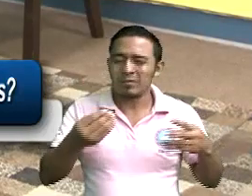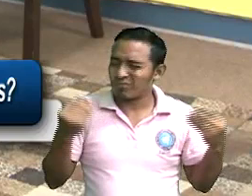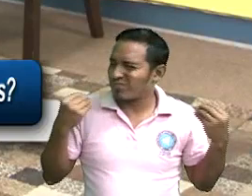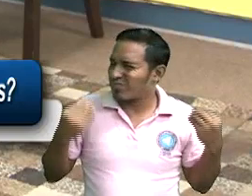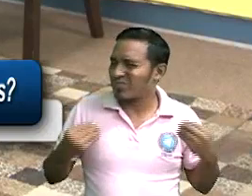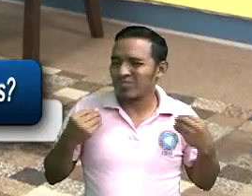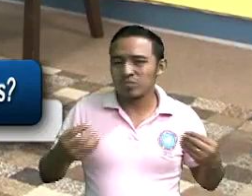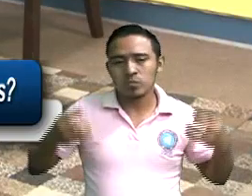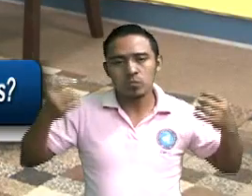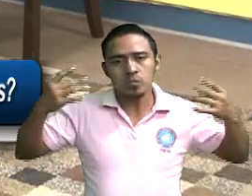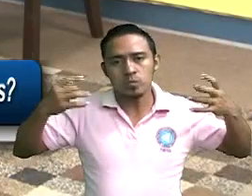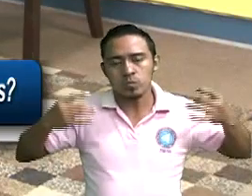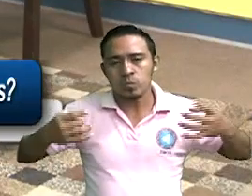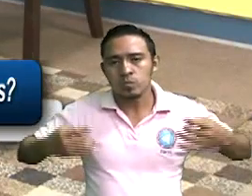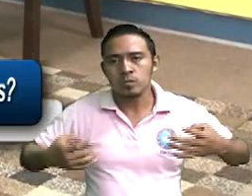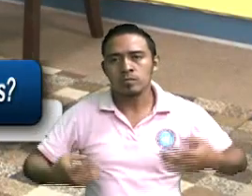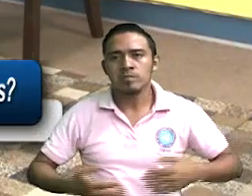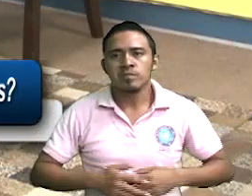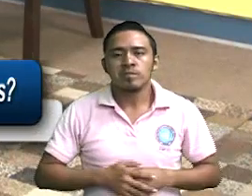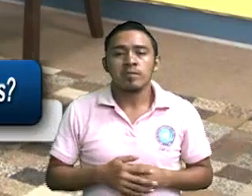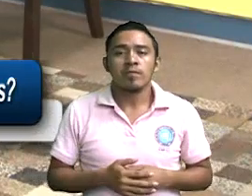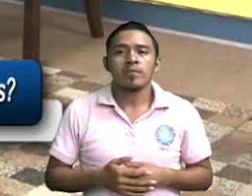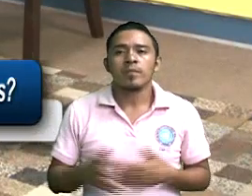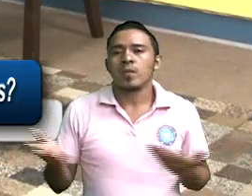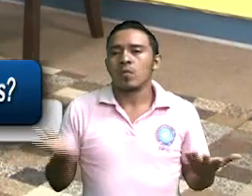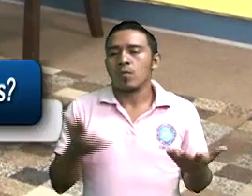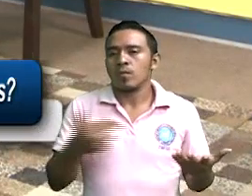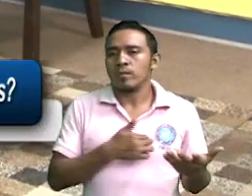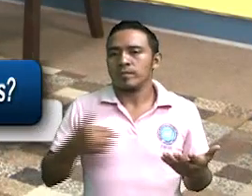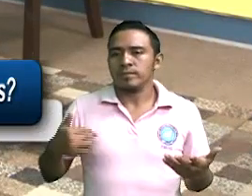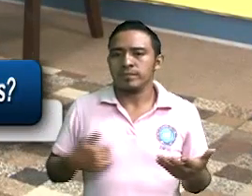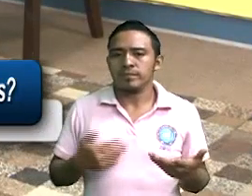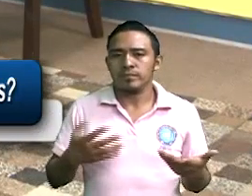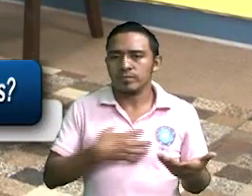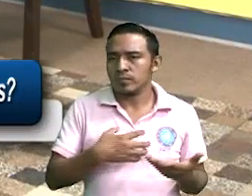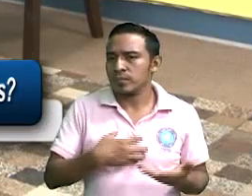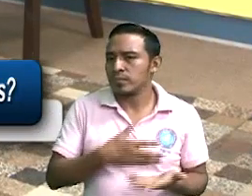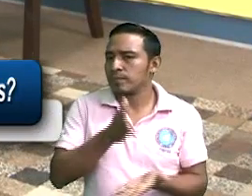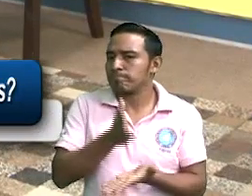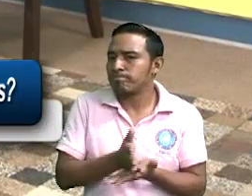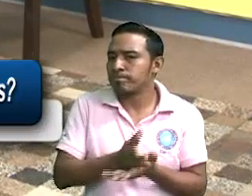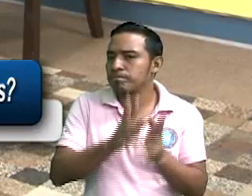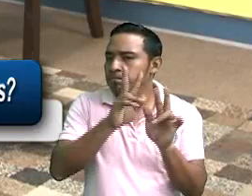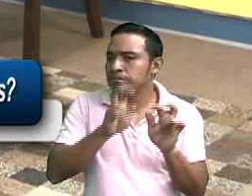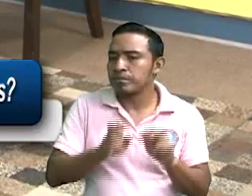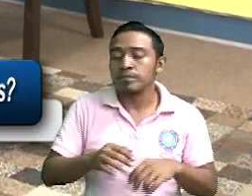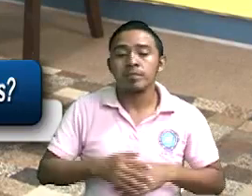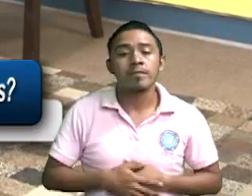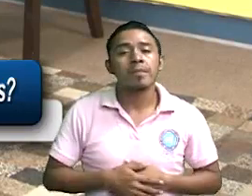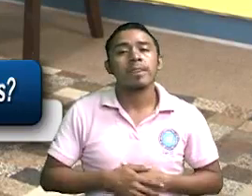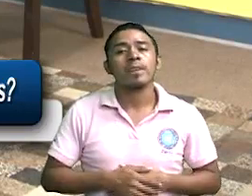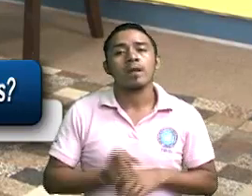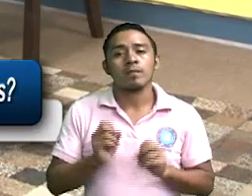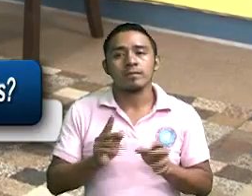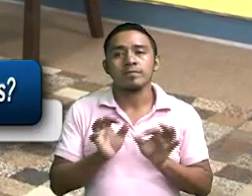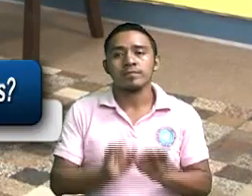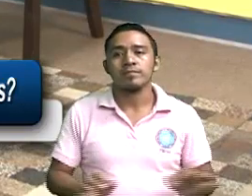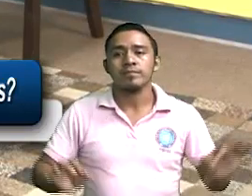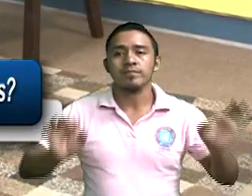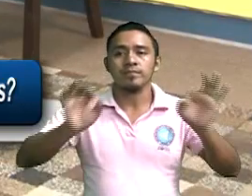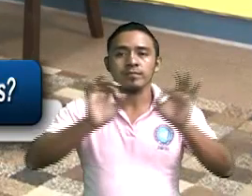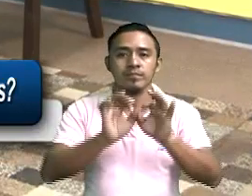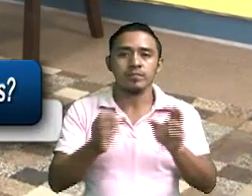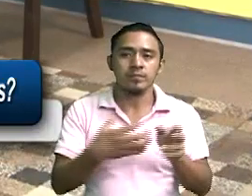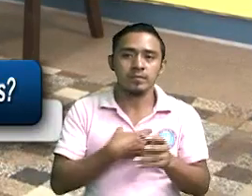dolorosas. Entonces, nosotros, ¿cómo hacemos el diagnóstico? La parte más importante, como en toda